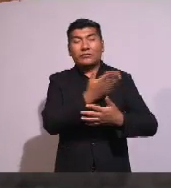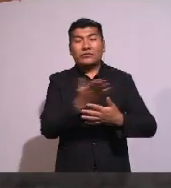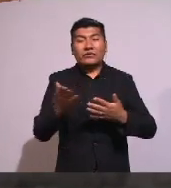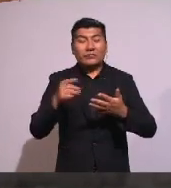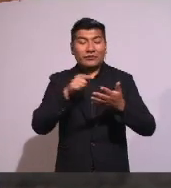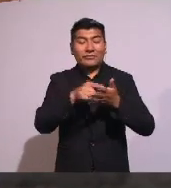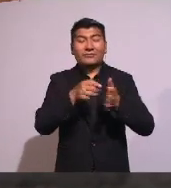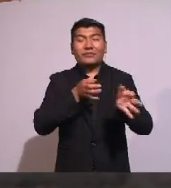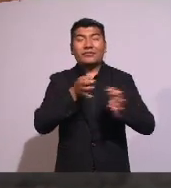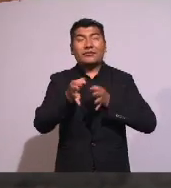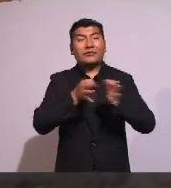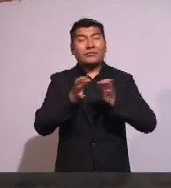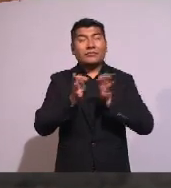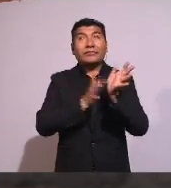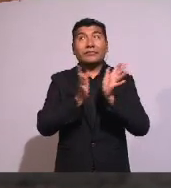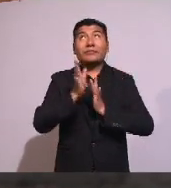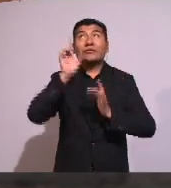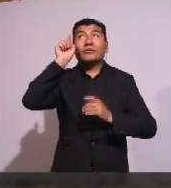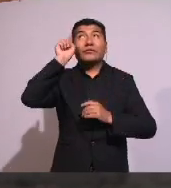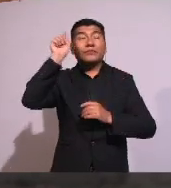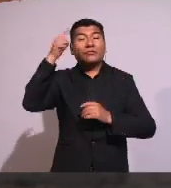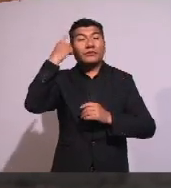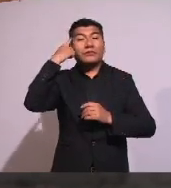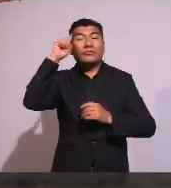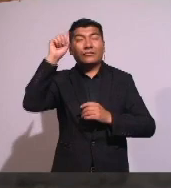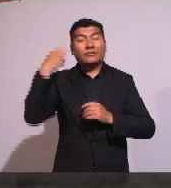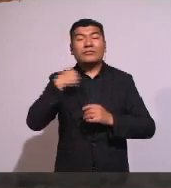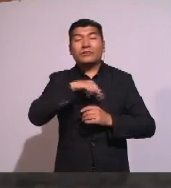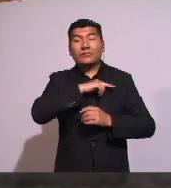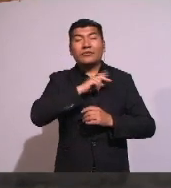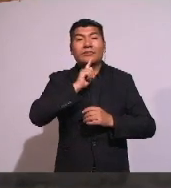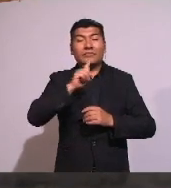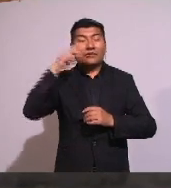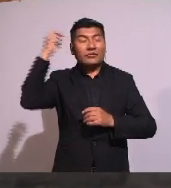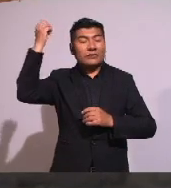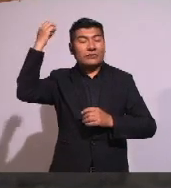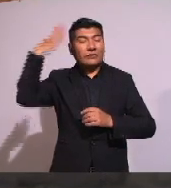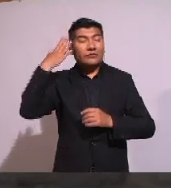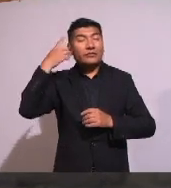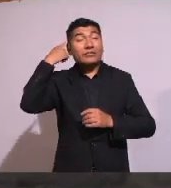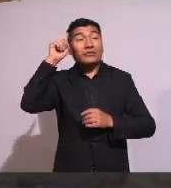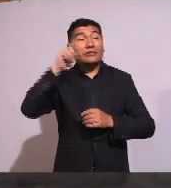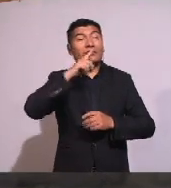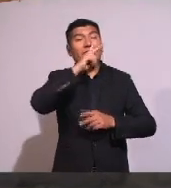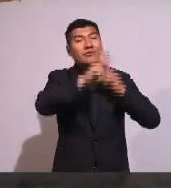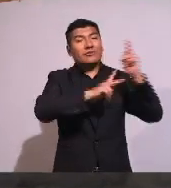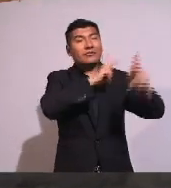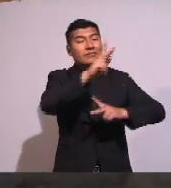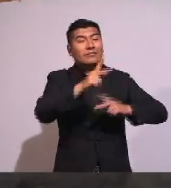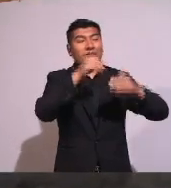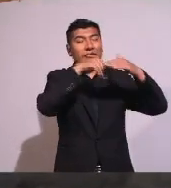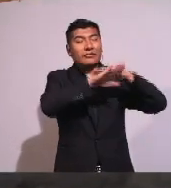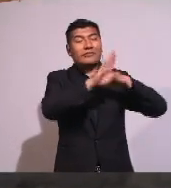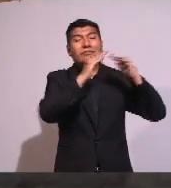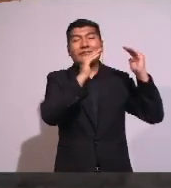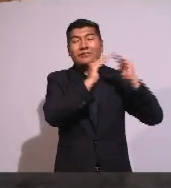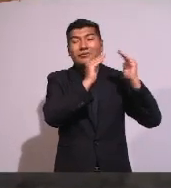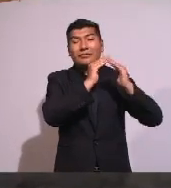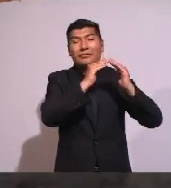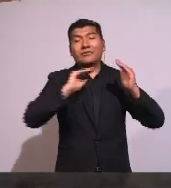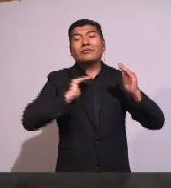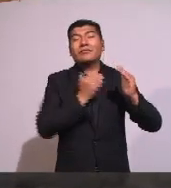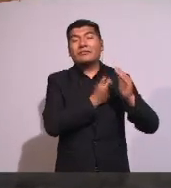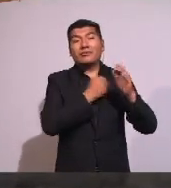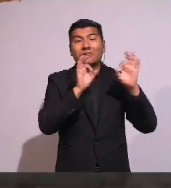esta indicación de Jesús, para que seamos luz para los de la casa, para